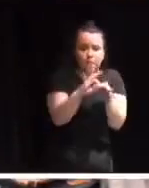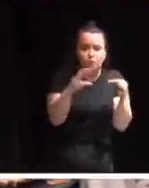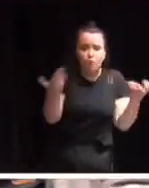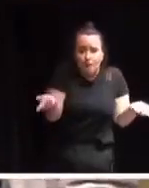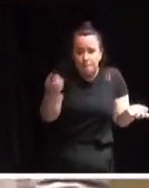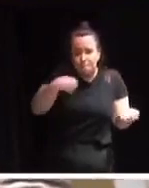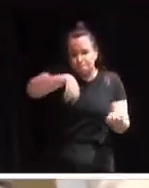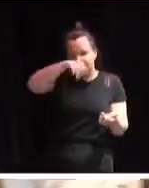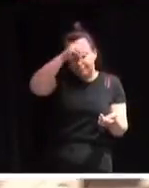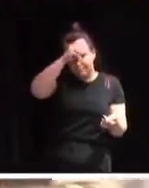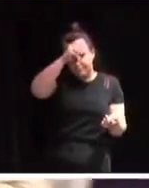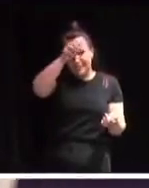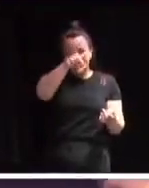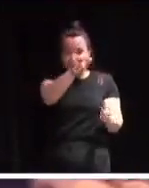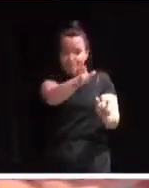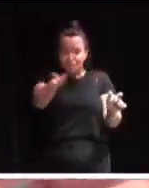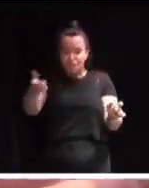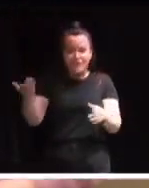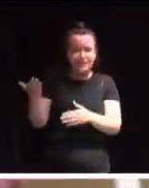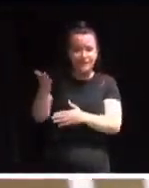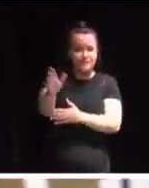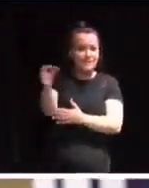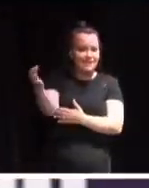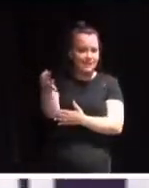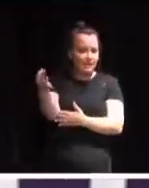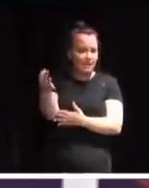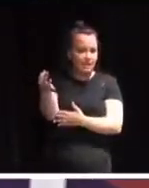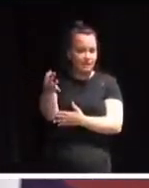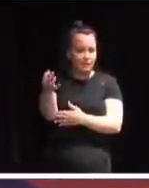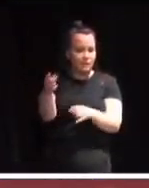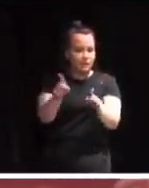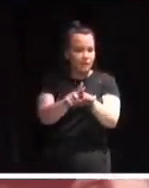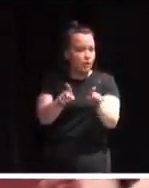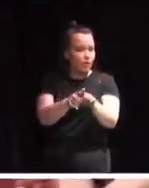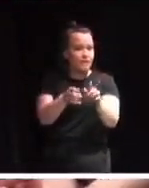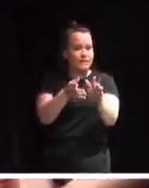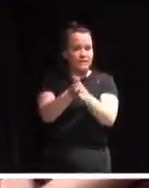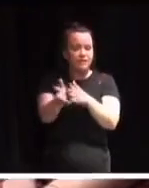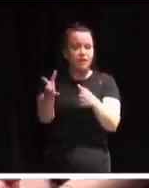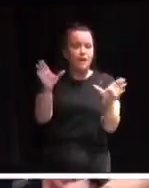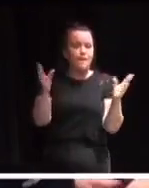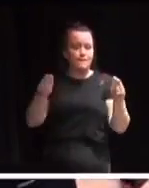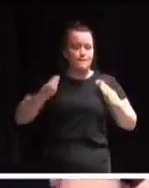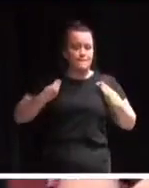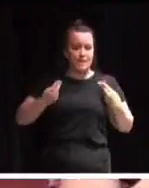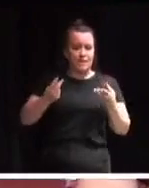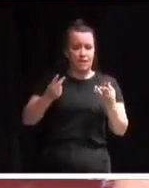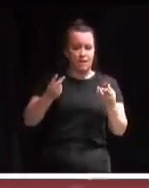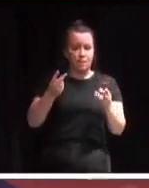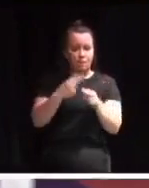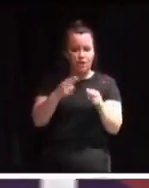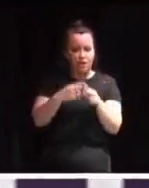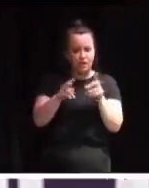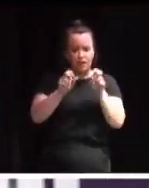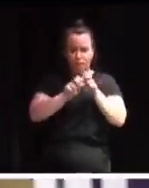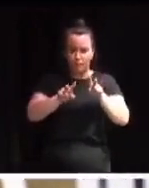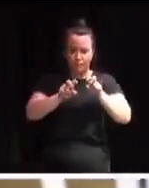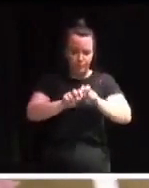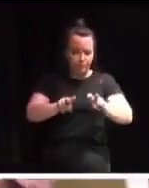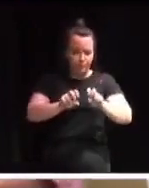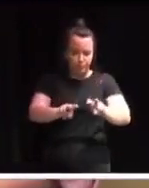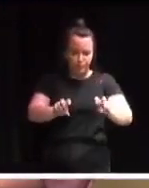esta gente lo que representa es la absoluta degradación de la vida política de la democracia y de la vida